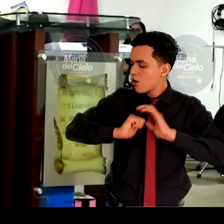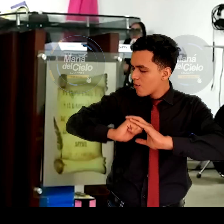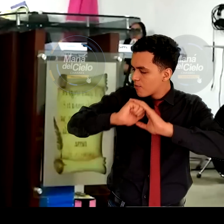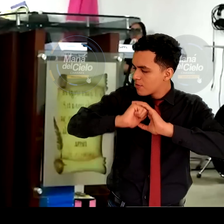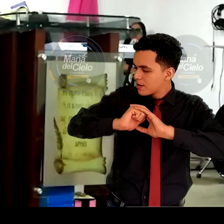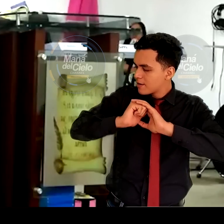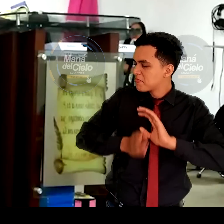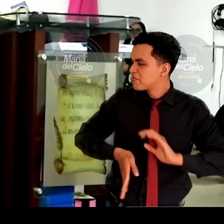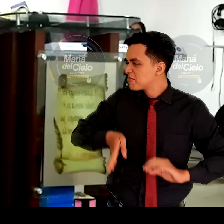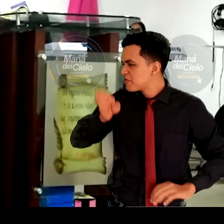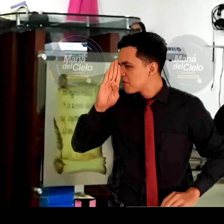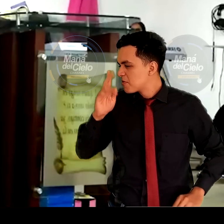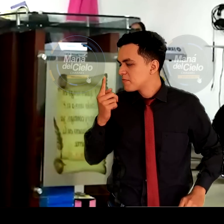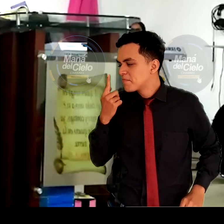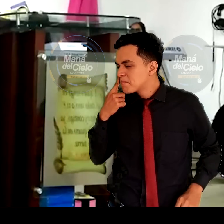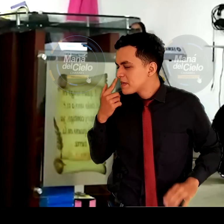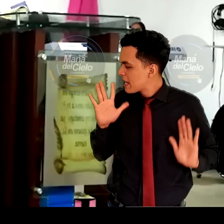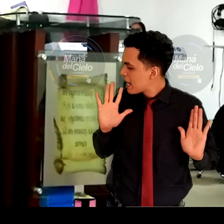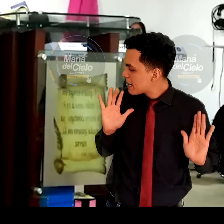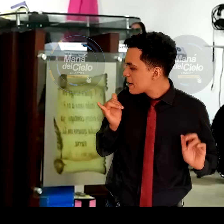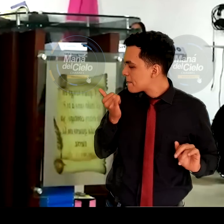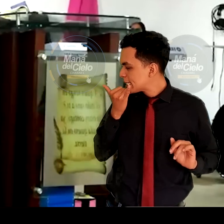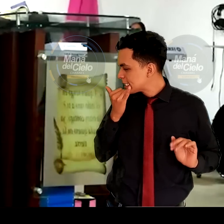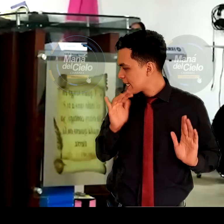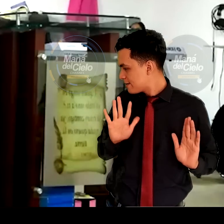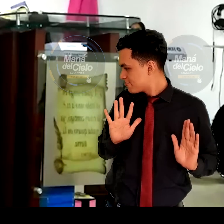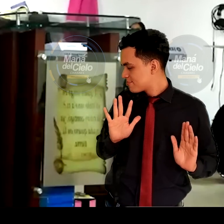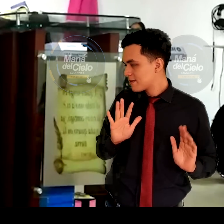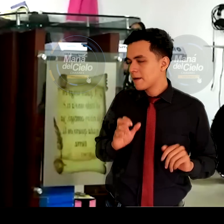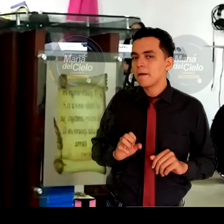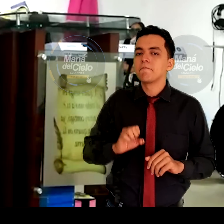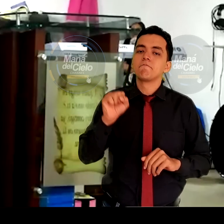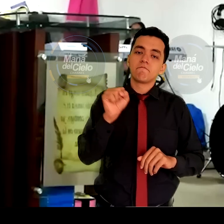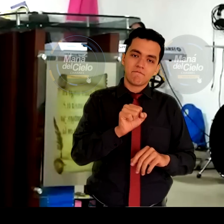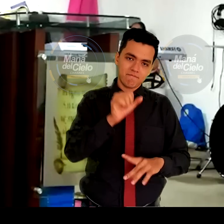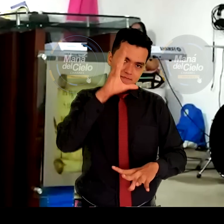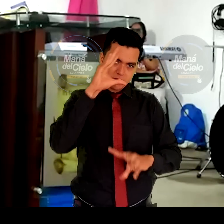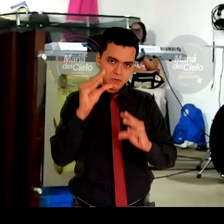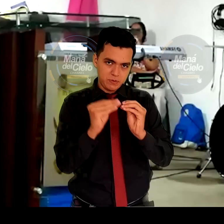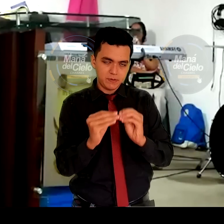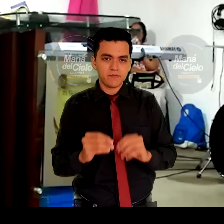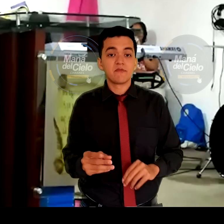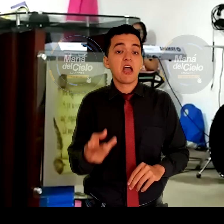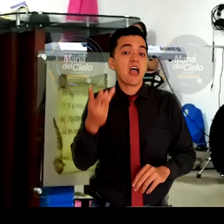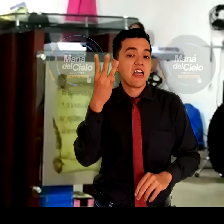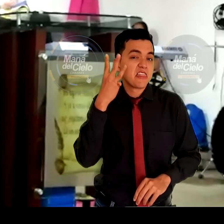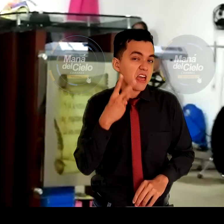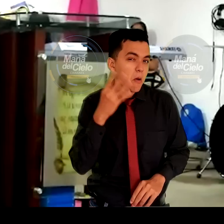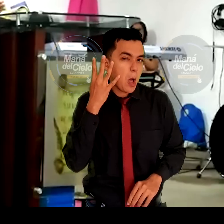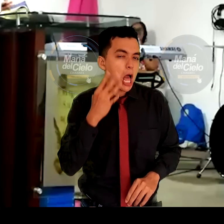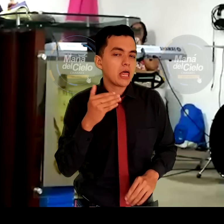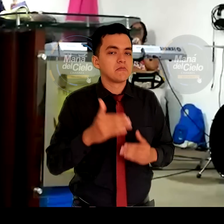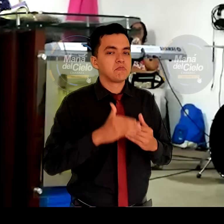orar. Esa noche como que ellas estaban a la expectativa entre ellas. ¿Qué pasaría aquí? Como a los 3 o 4 días: